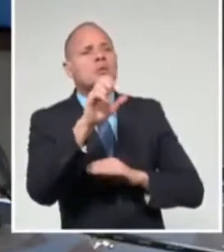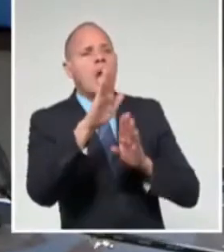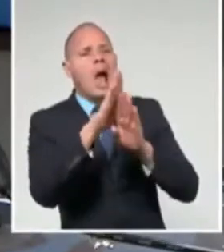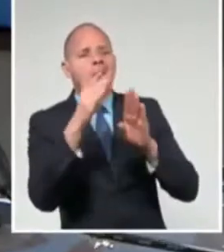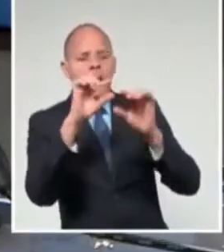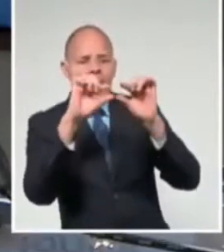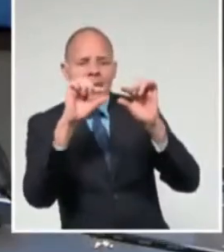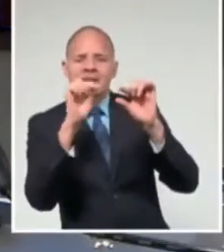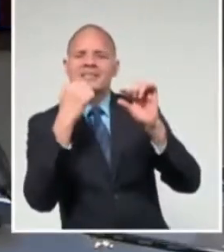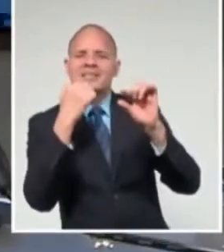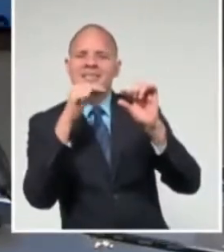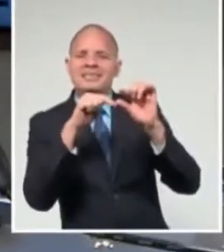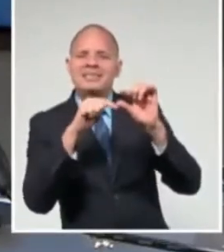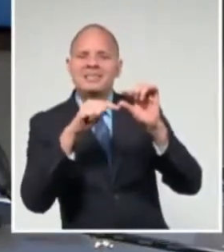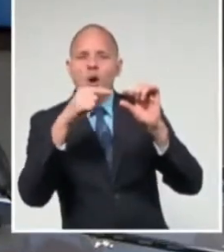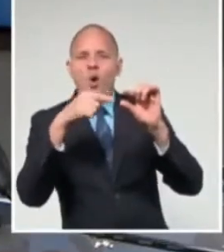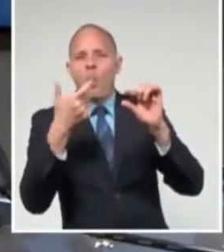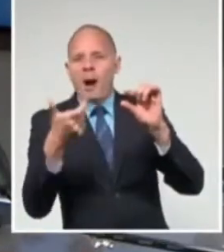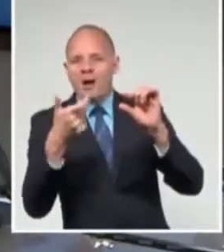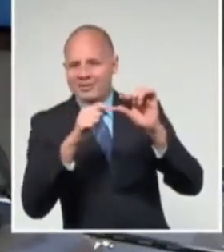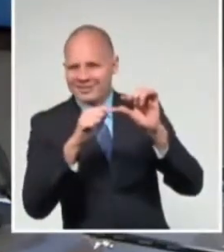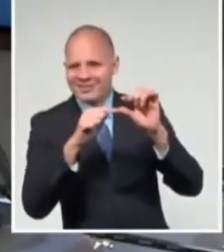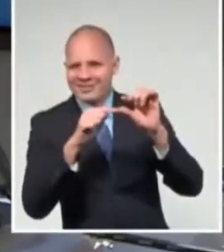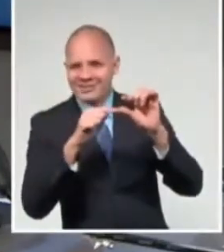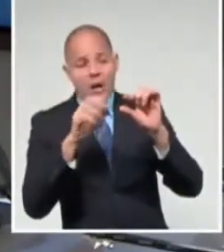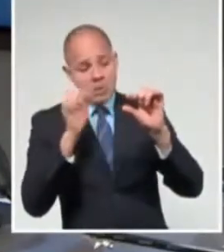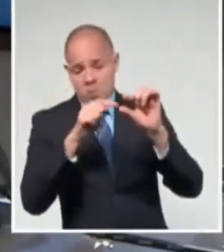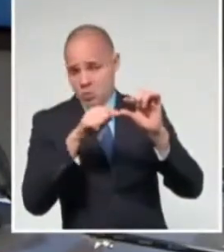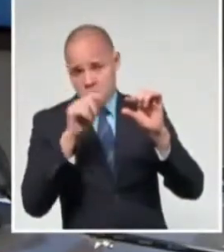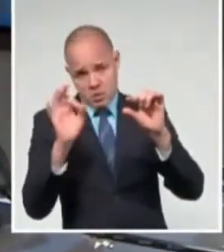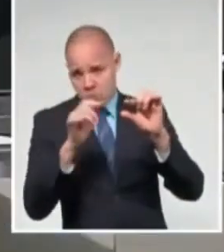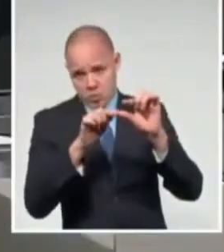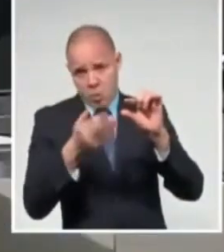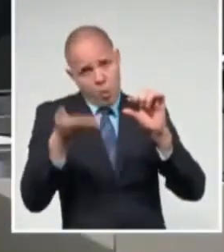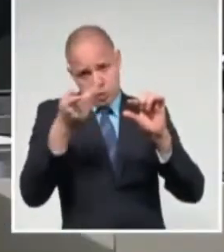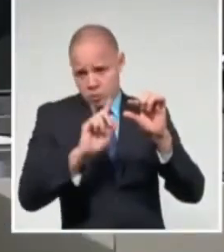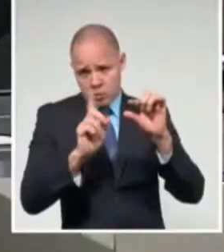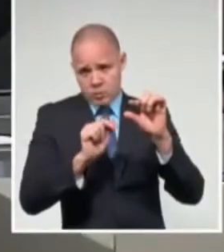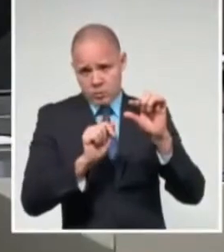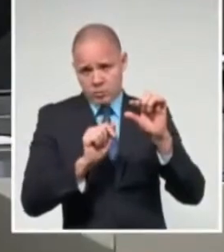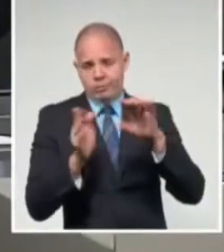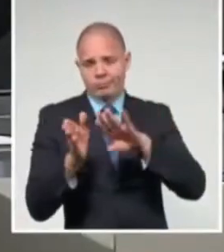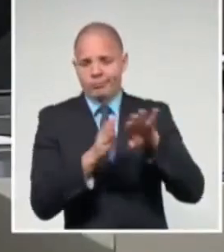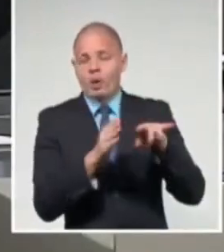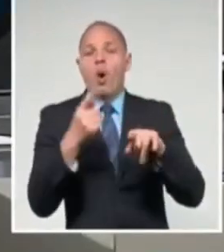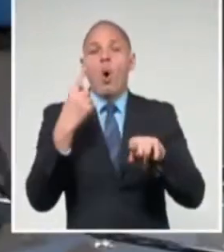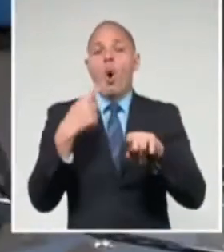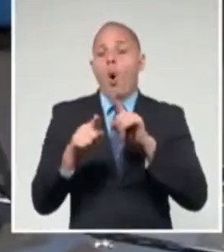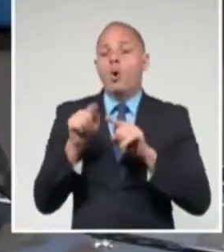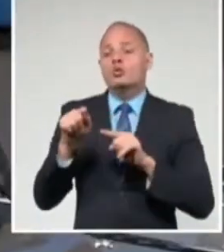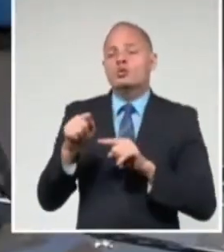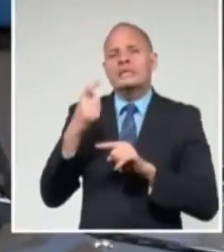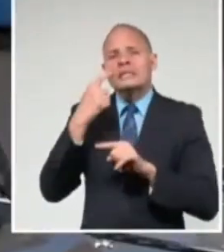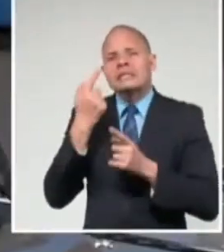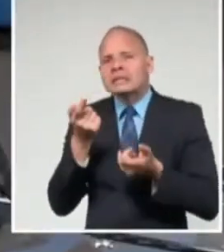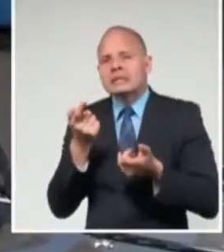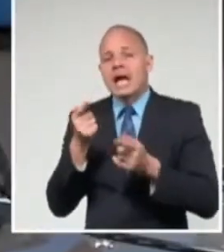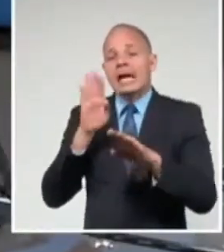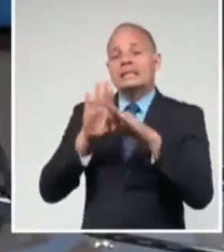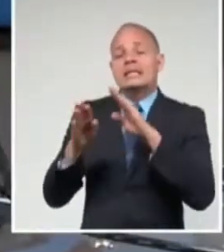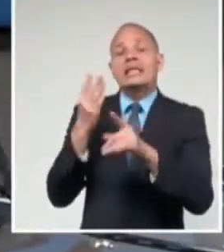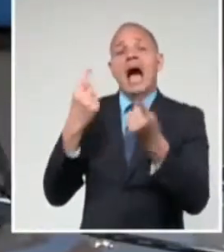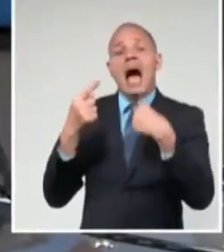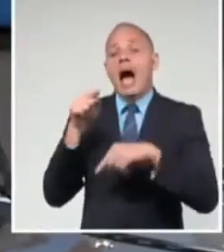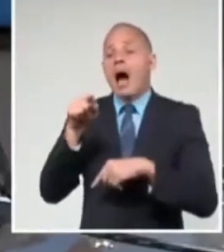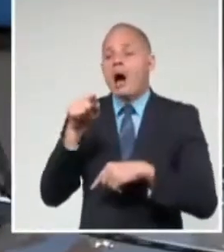subsidiados y se mantienen subsidiados. Eso no sube. Y hay precios que tú le